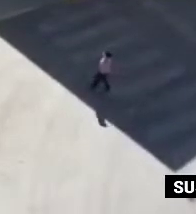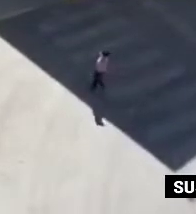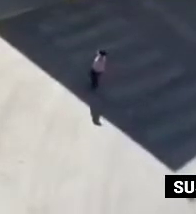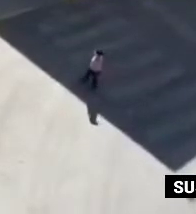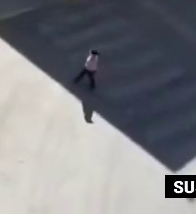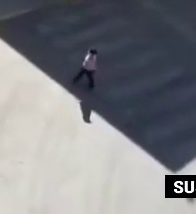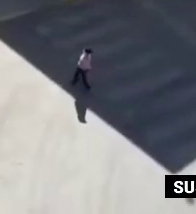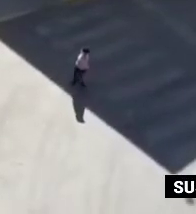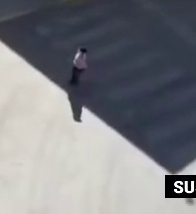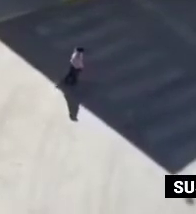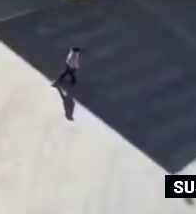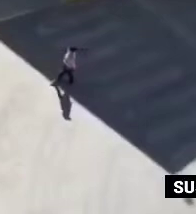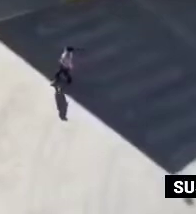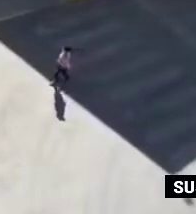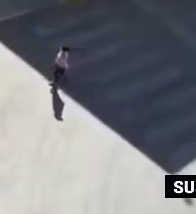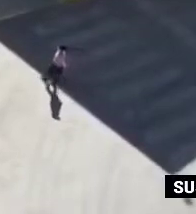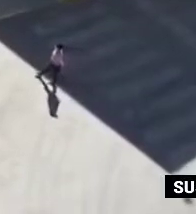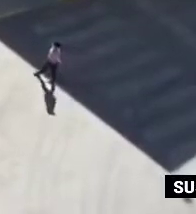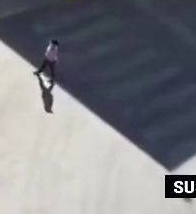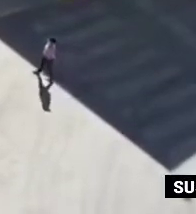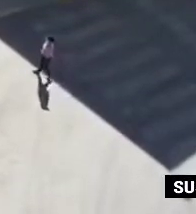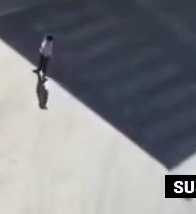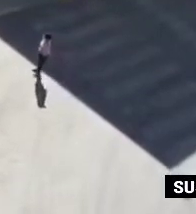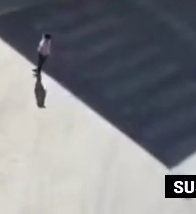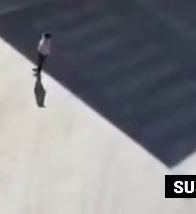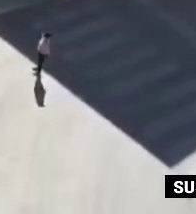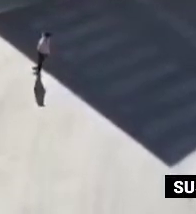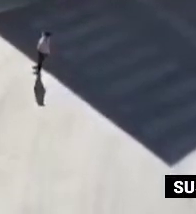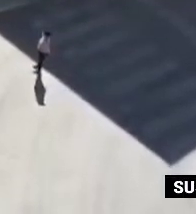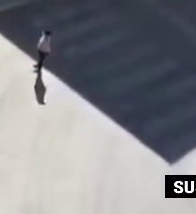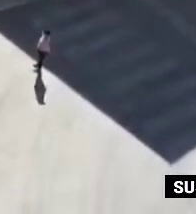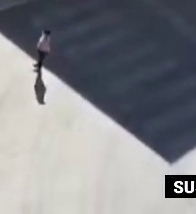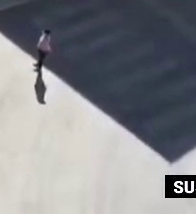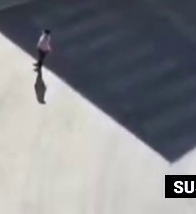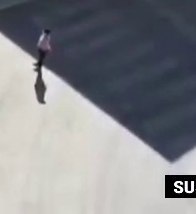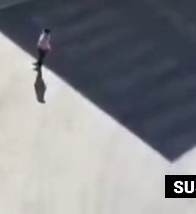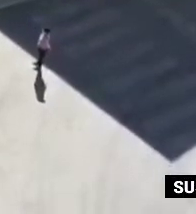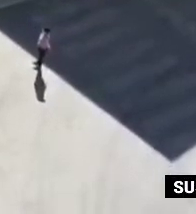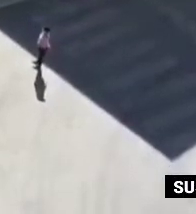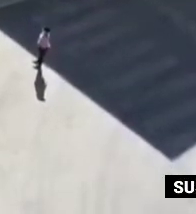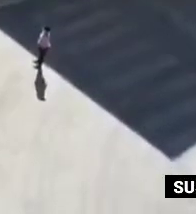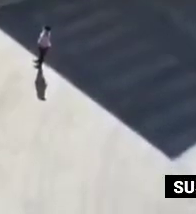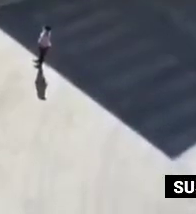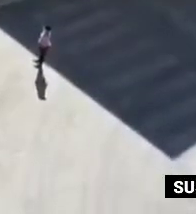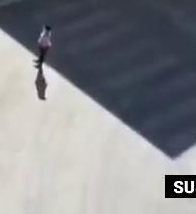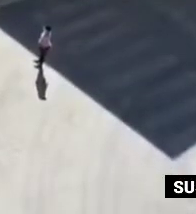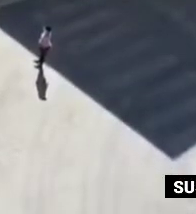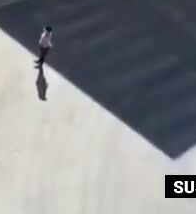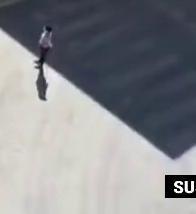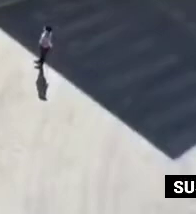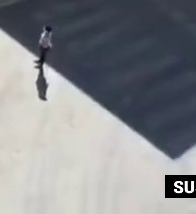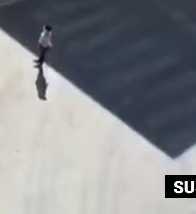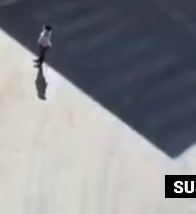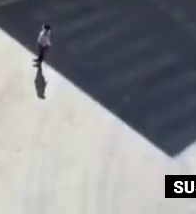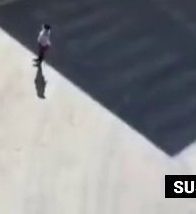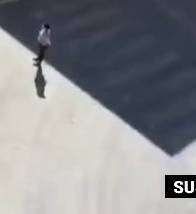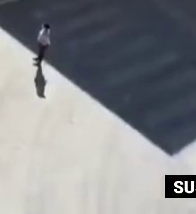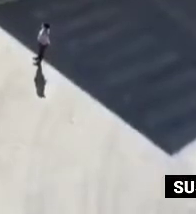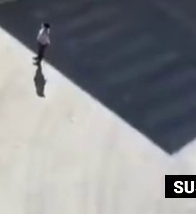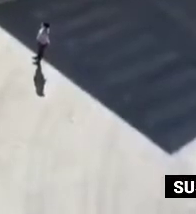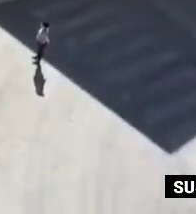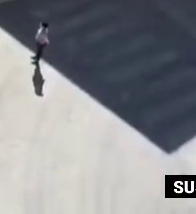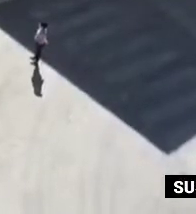trabajo y regalo. Sí. Entonces aquí plasmó algunas ideas. No dejó pasar. Pues buenos días,